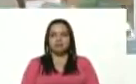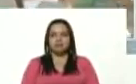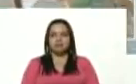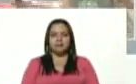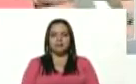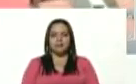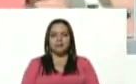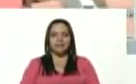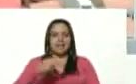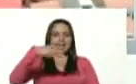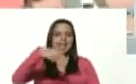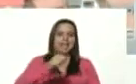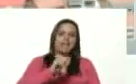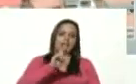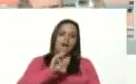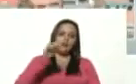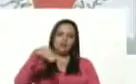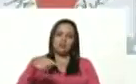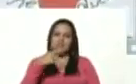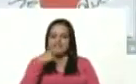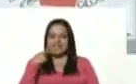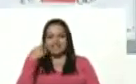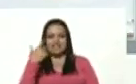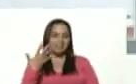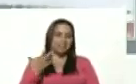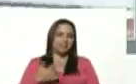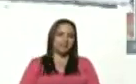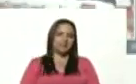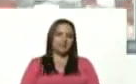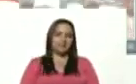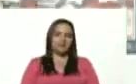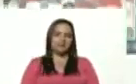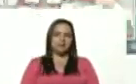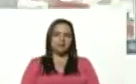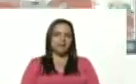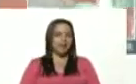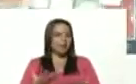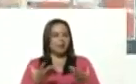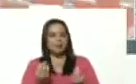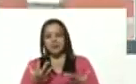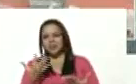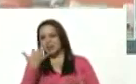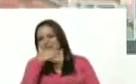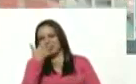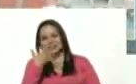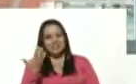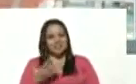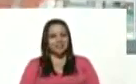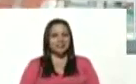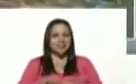Nahum simpático Fernández. Nahum demasiado simpático, ¿verdad?